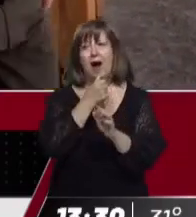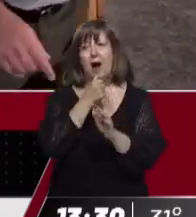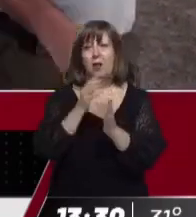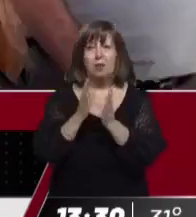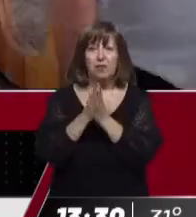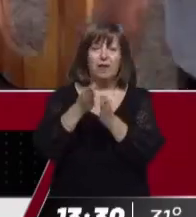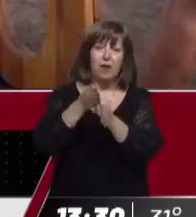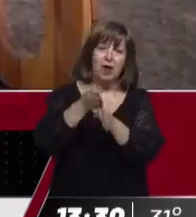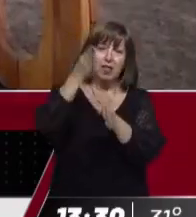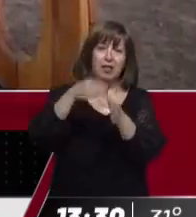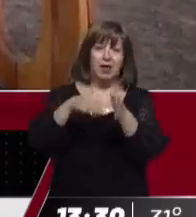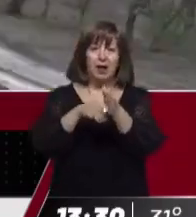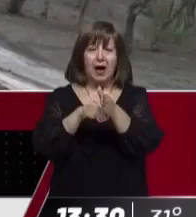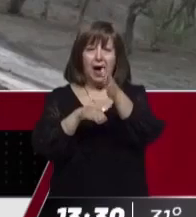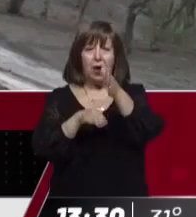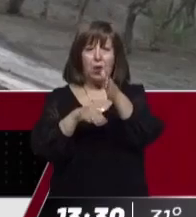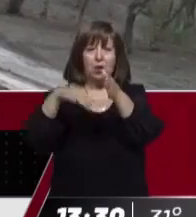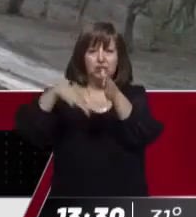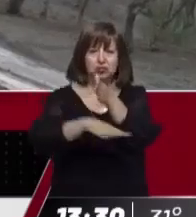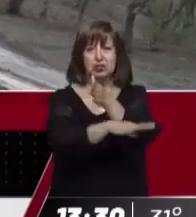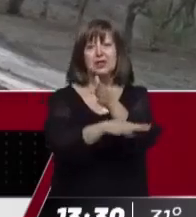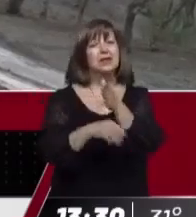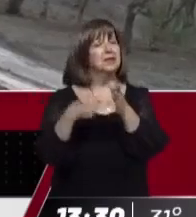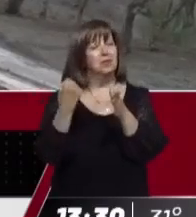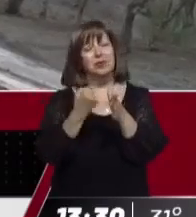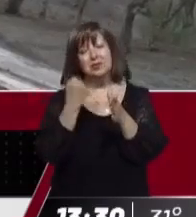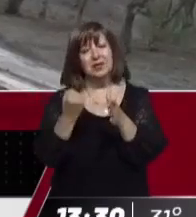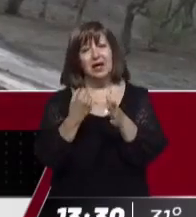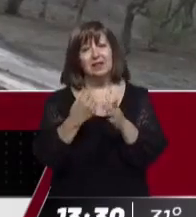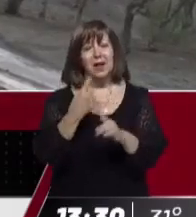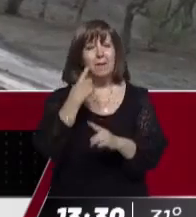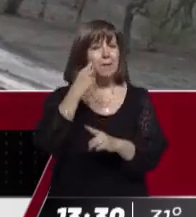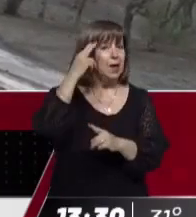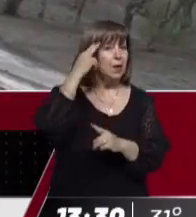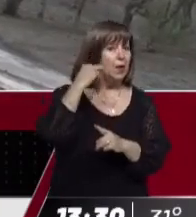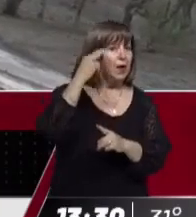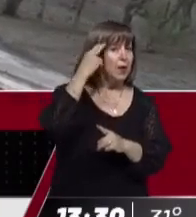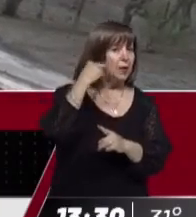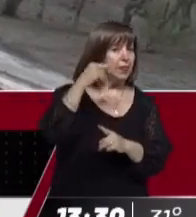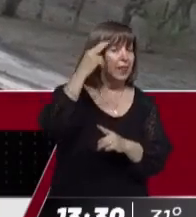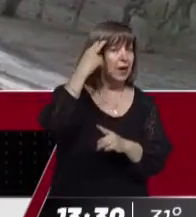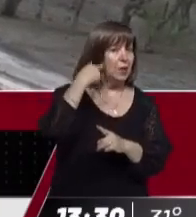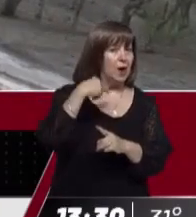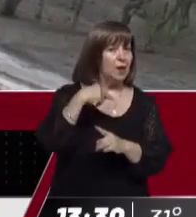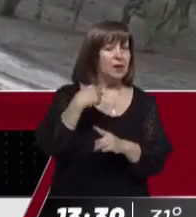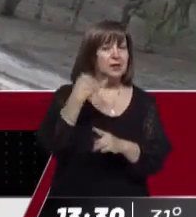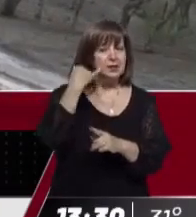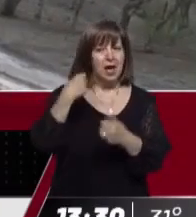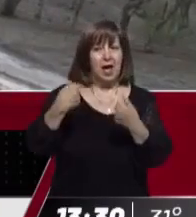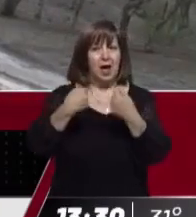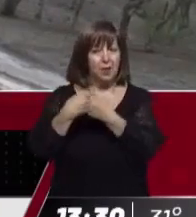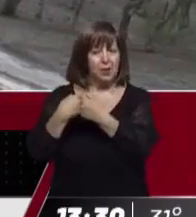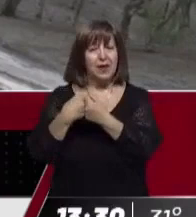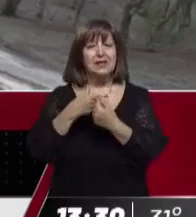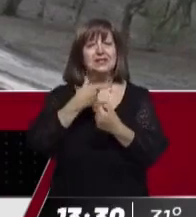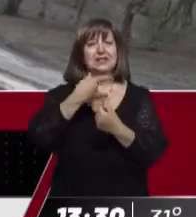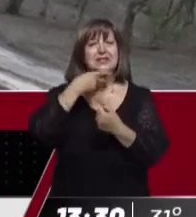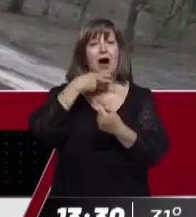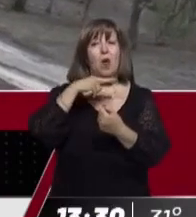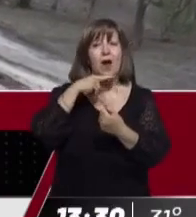más de agua para que se llenen estas lagunas que en 1999 se firmaron un convenio en Mendoza y San